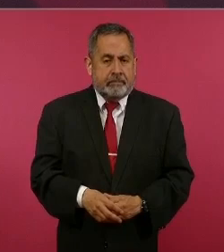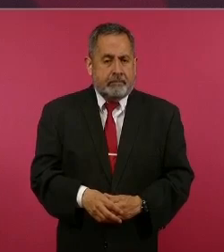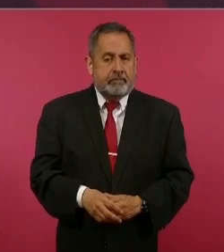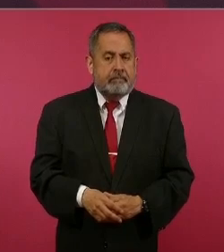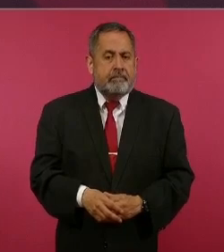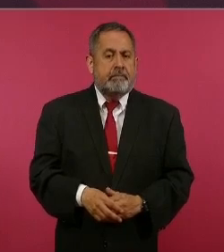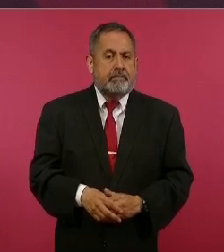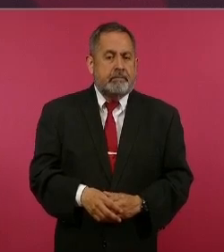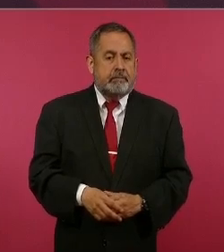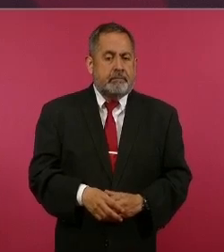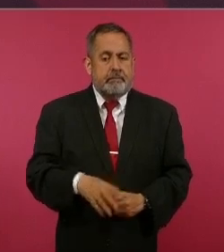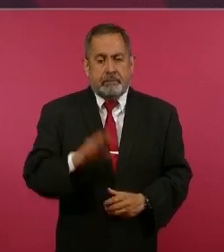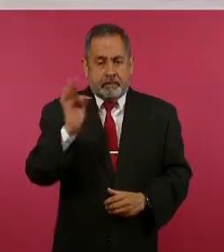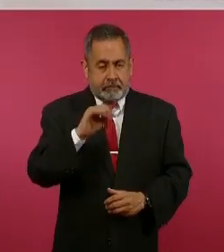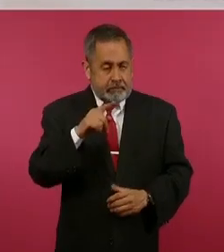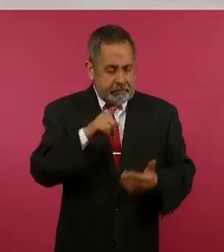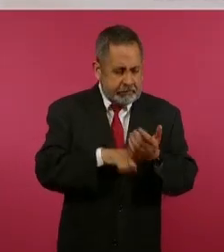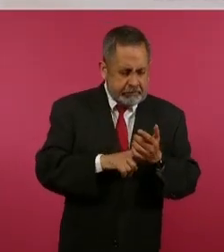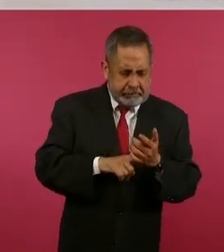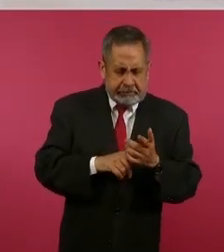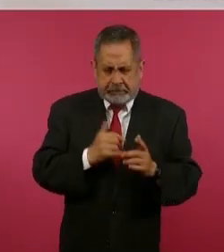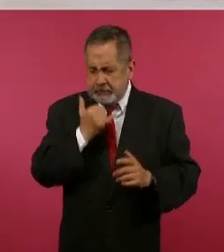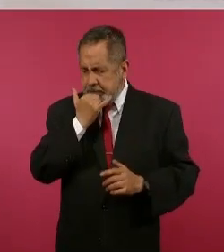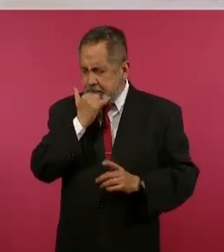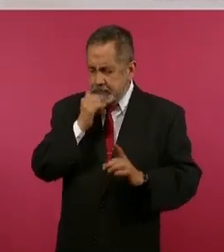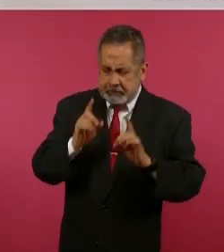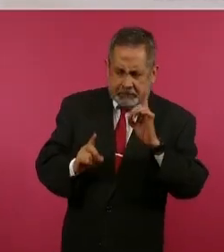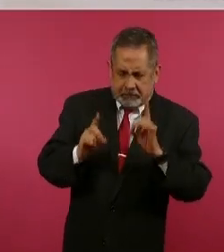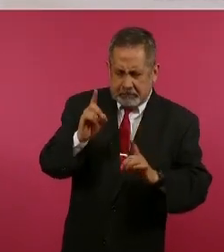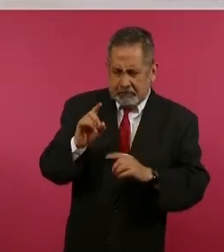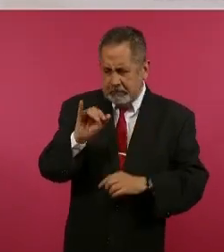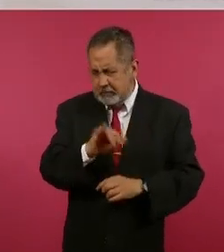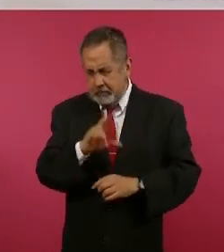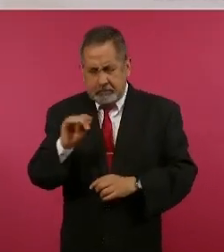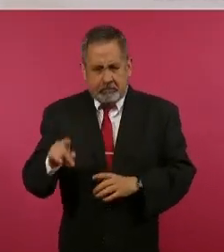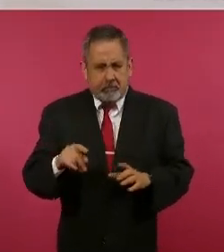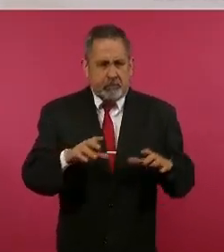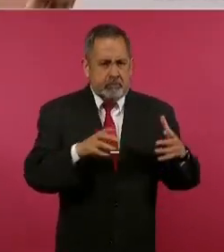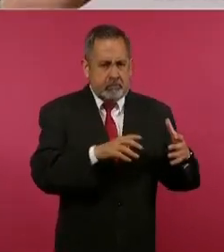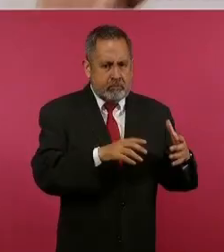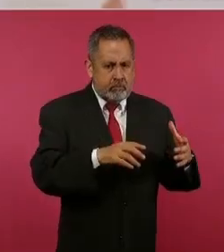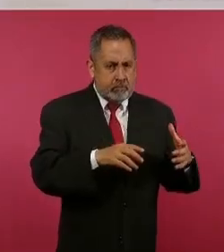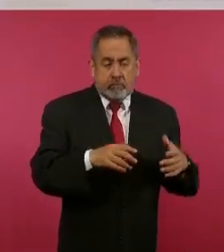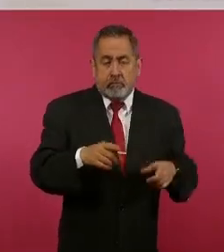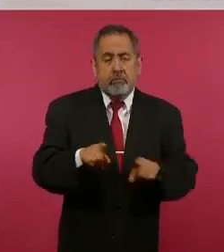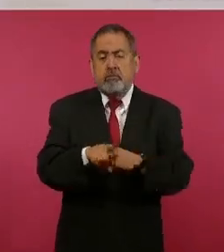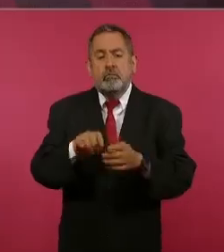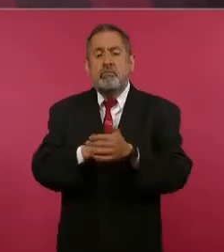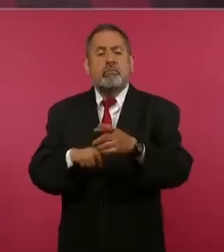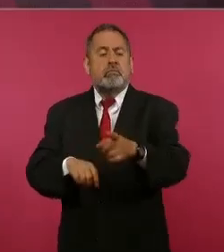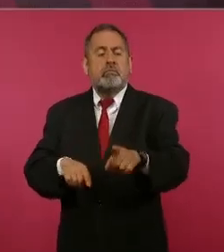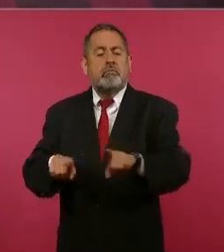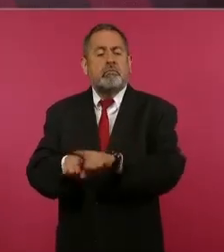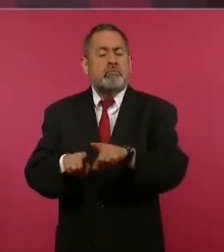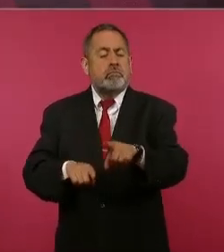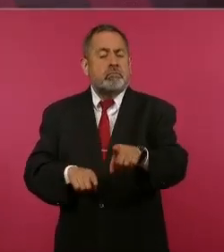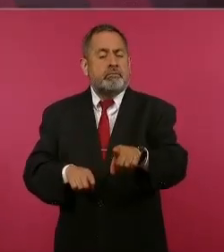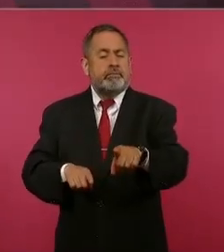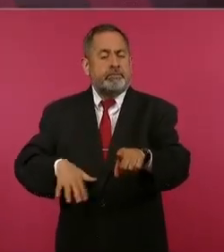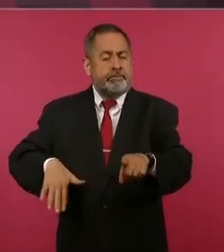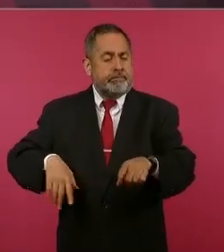de una duda del Poder Ejecutivo, como fue el caso